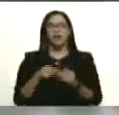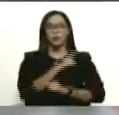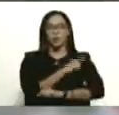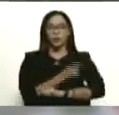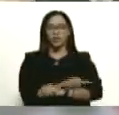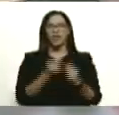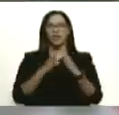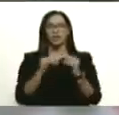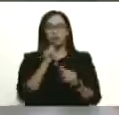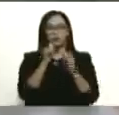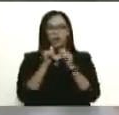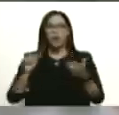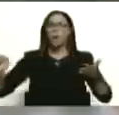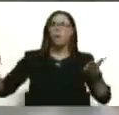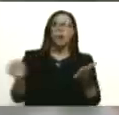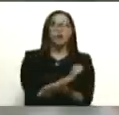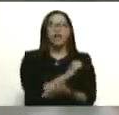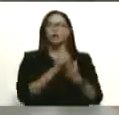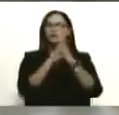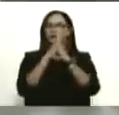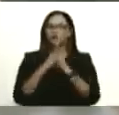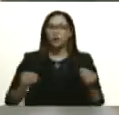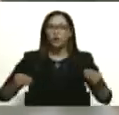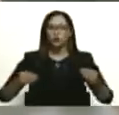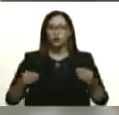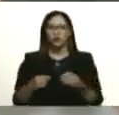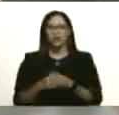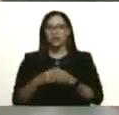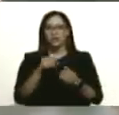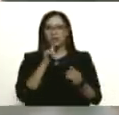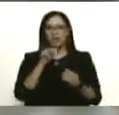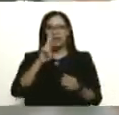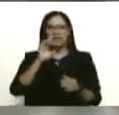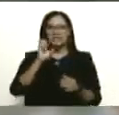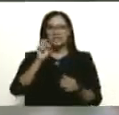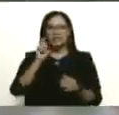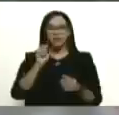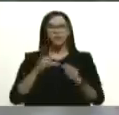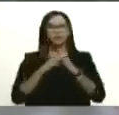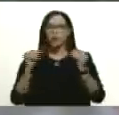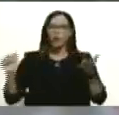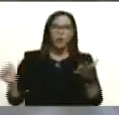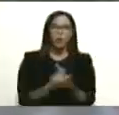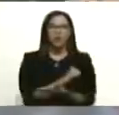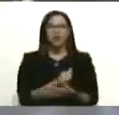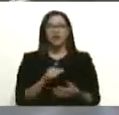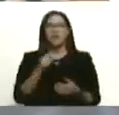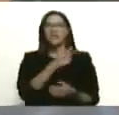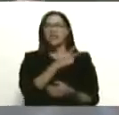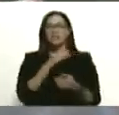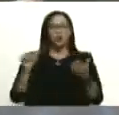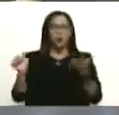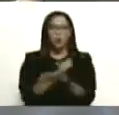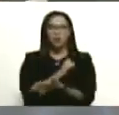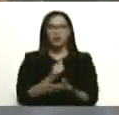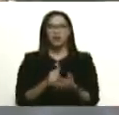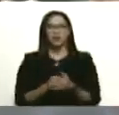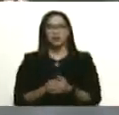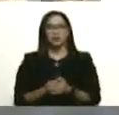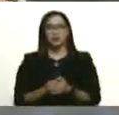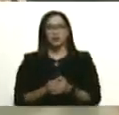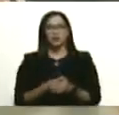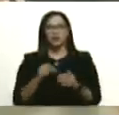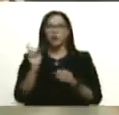los medios borraron todos los cassettes. Todos los cassettes que grabó Radio Caracas los borraron. Todos los cassettes que grabó Venevisión los borraron. Los que grabó